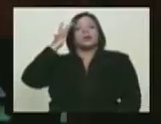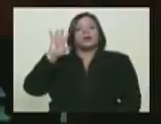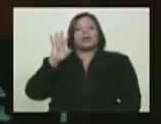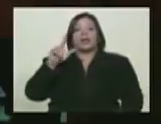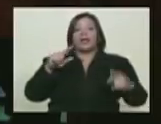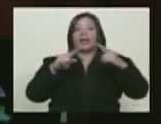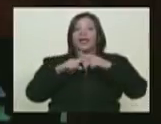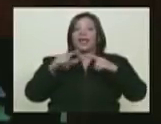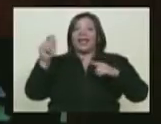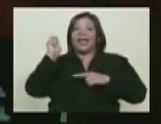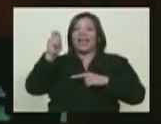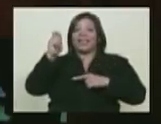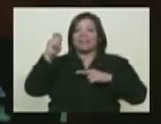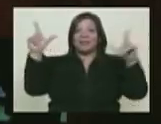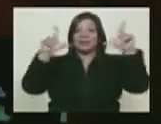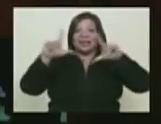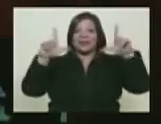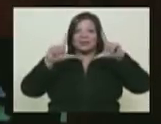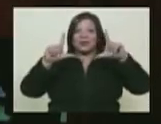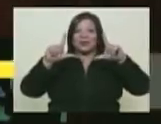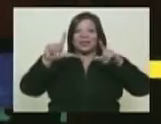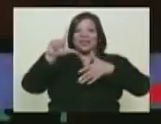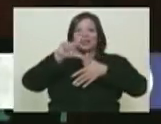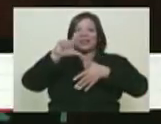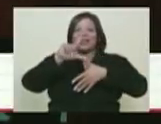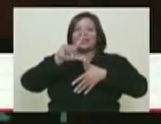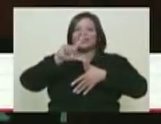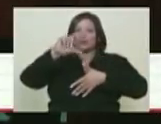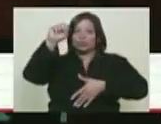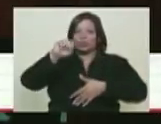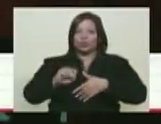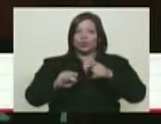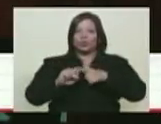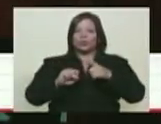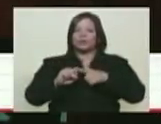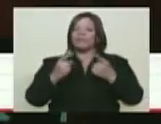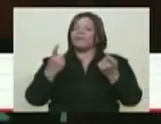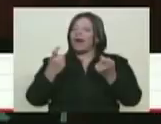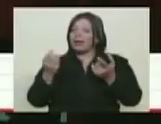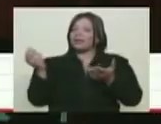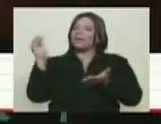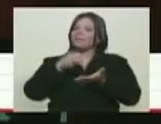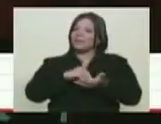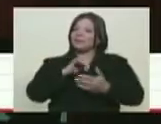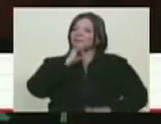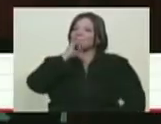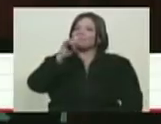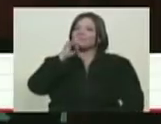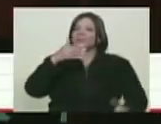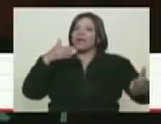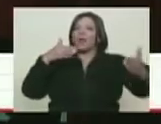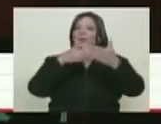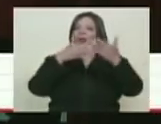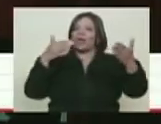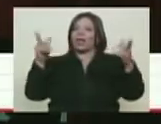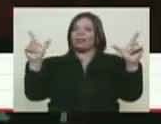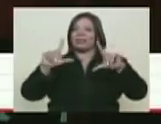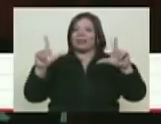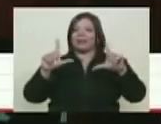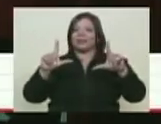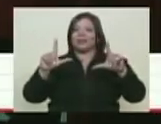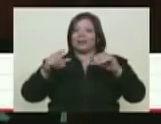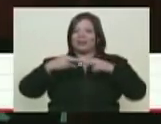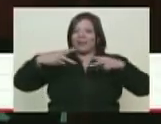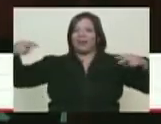Telesur está haciendo una buena labor. Lo que pasa es que no llega tanto como debería llegar, porque está bloqueado por las televisoras de